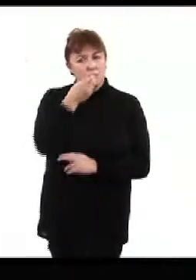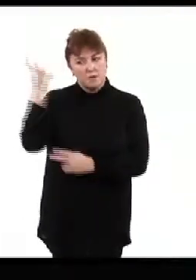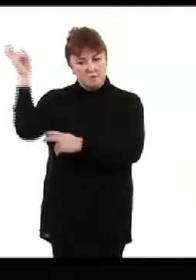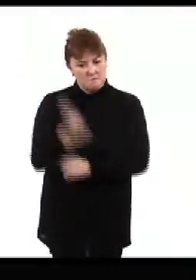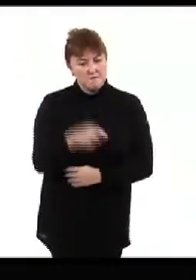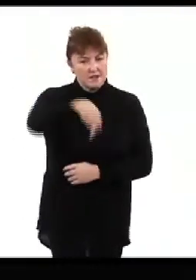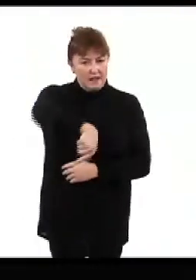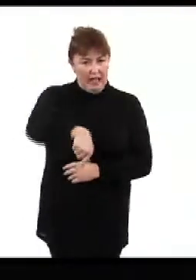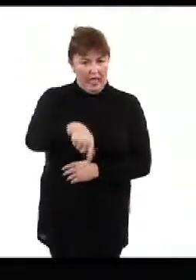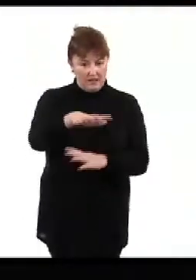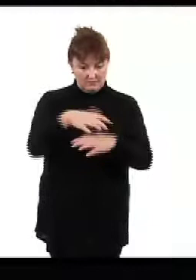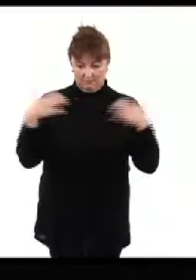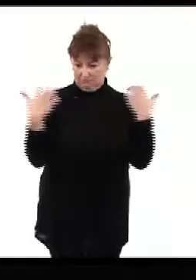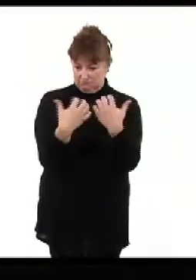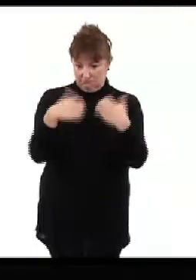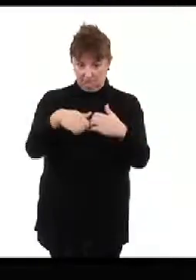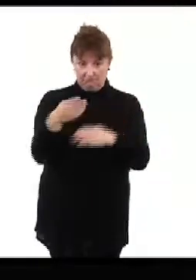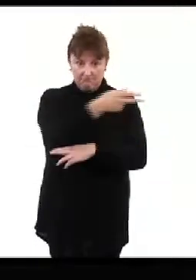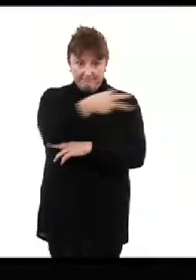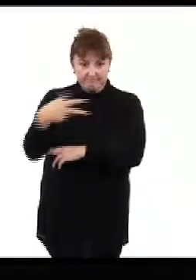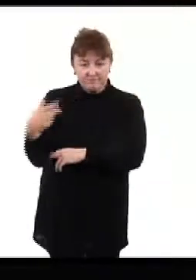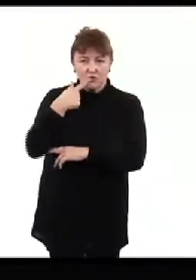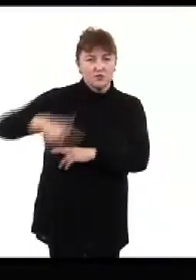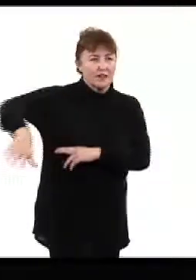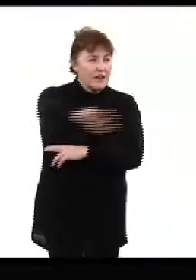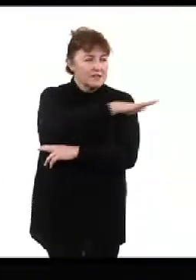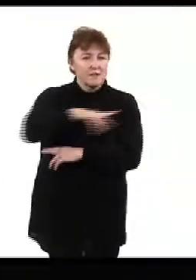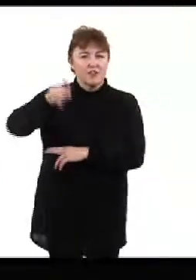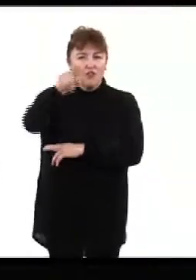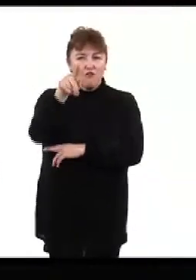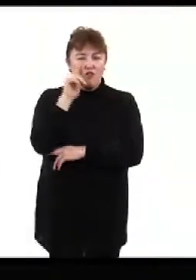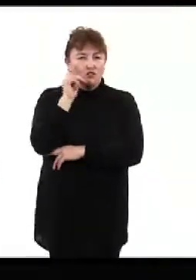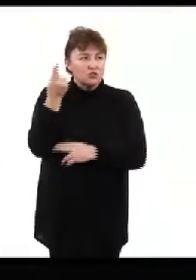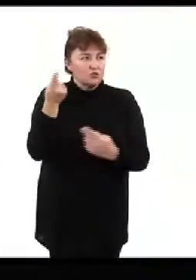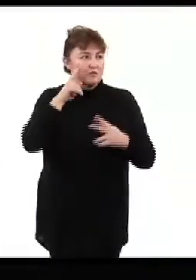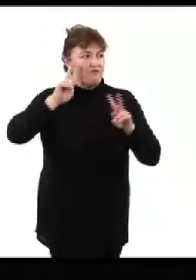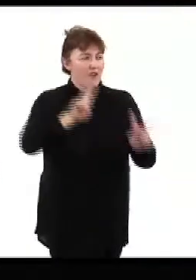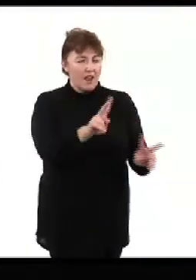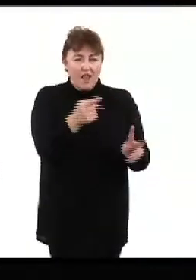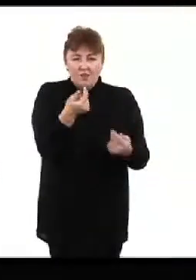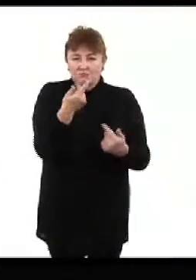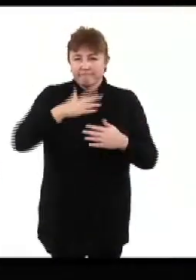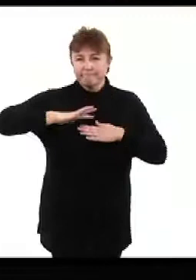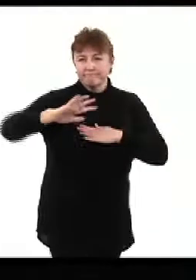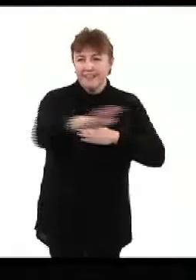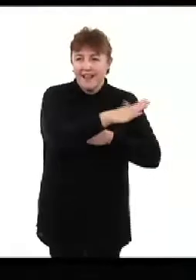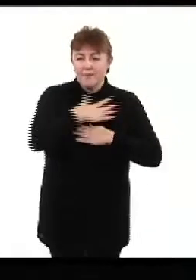bienvenida al Aquarium, un espacio en el que vais a encontrar un ambiente de paz y serenidad,